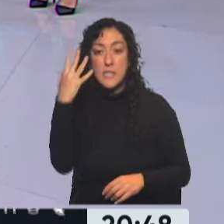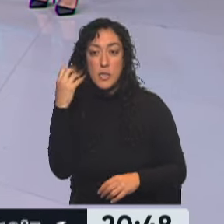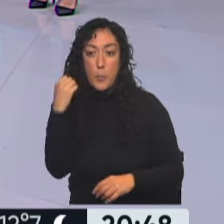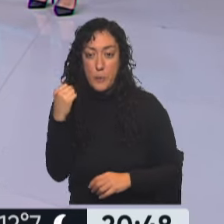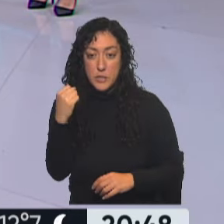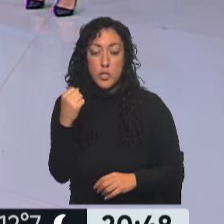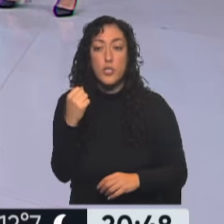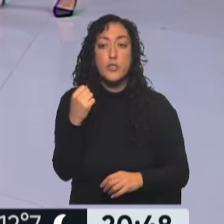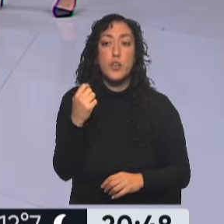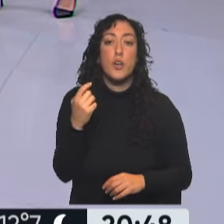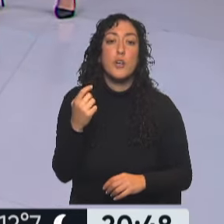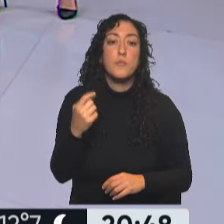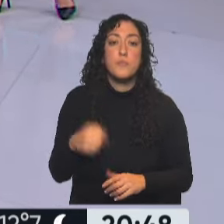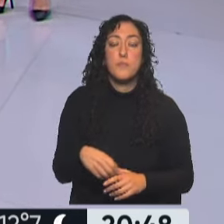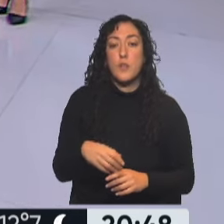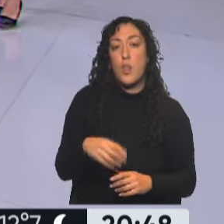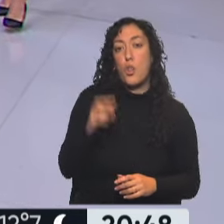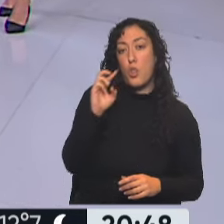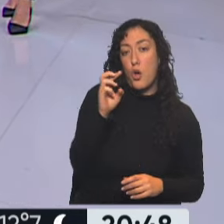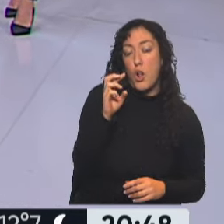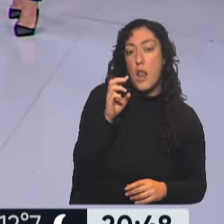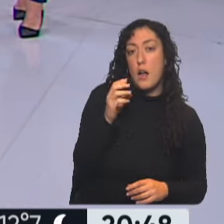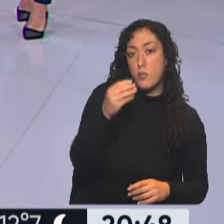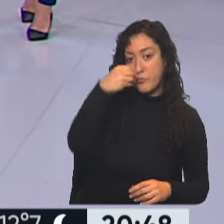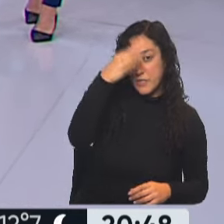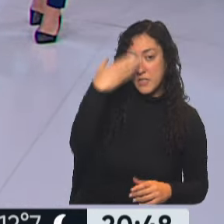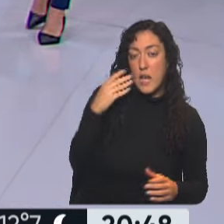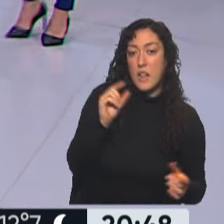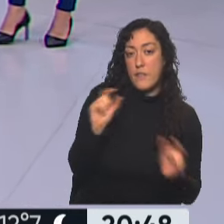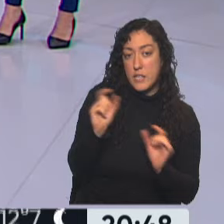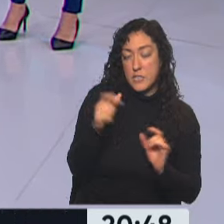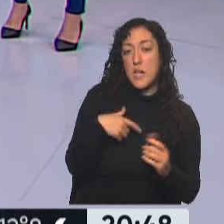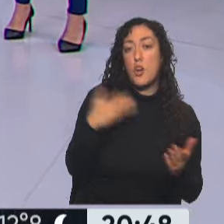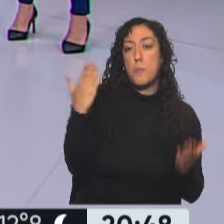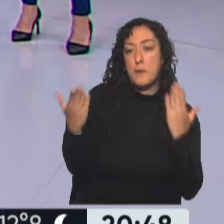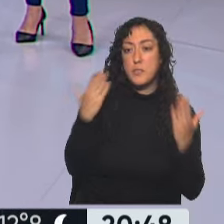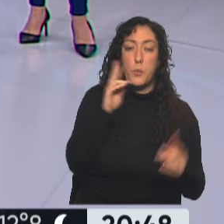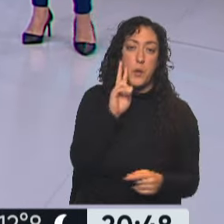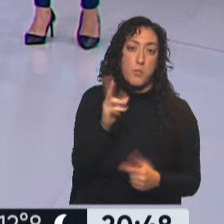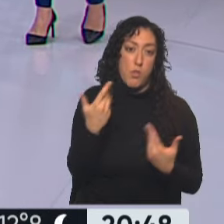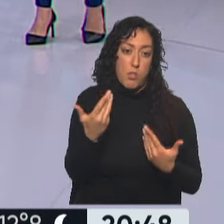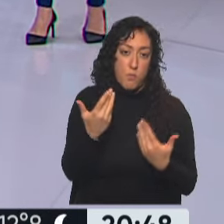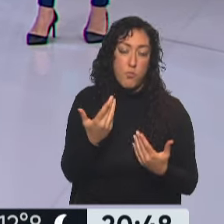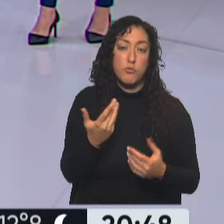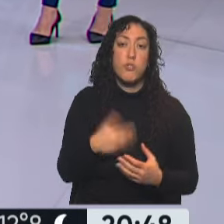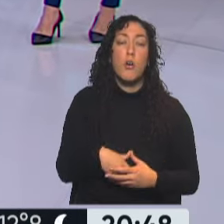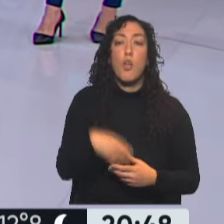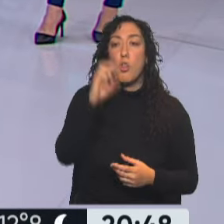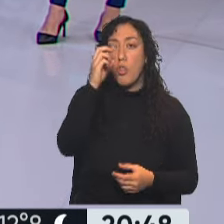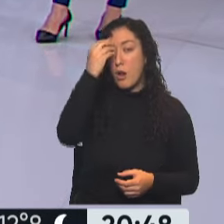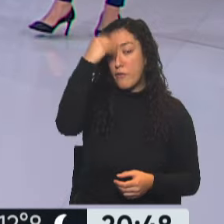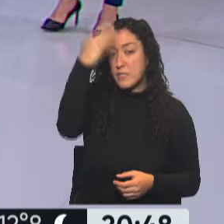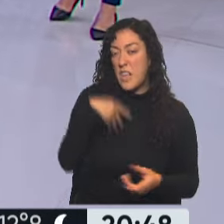1.385 y si lo comparamos con el oficial para ver en cuánto quedó la brecha cambiaria, ahí lo estamos viendo. El dólar oficial no presenta